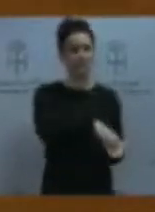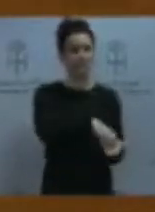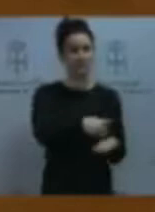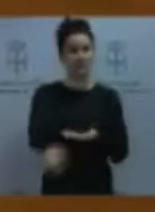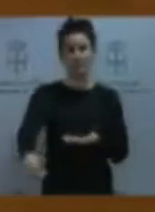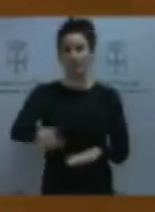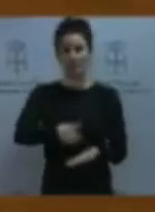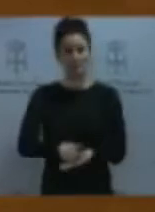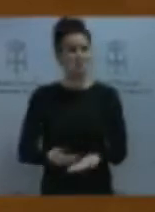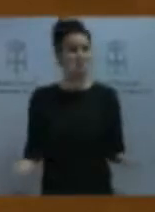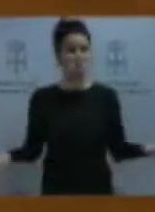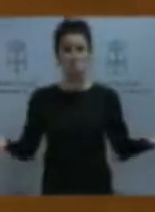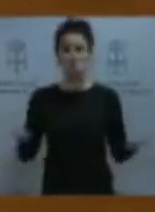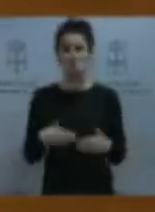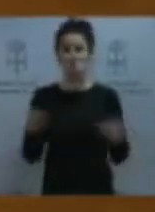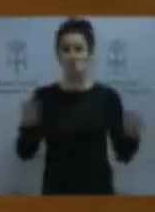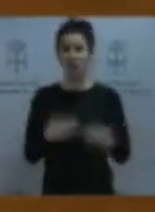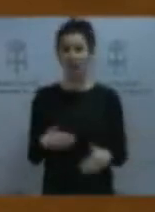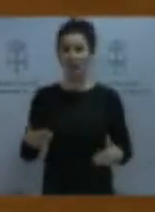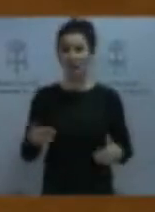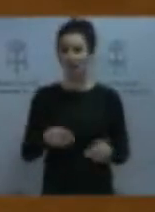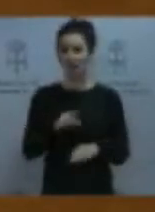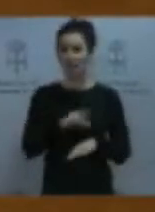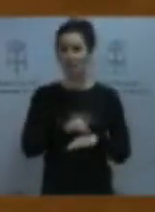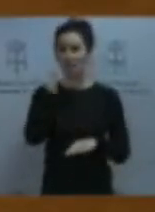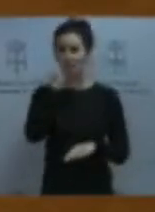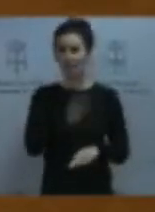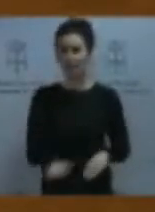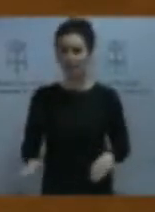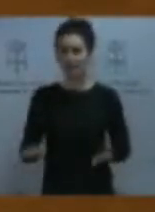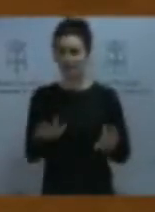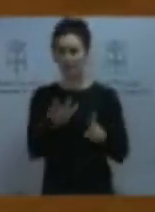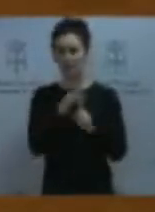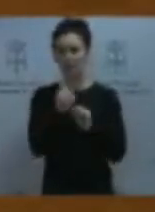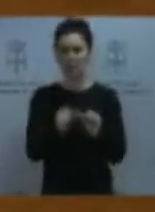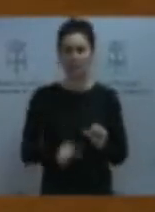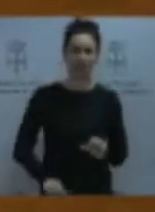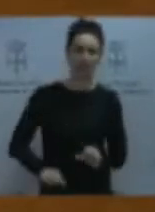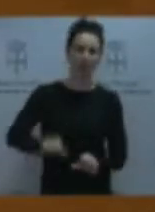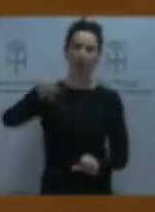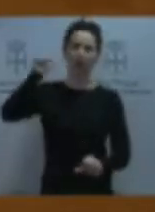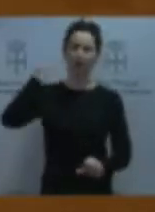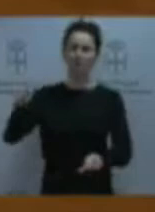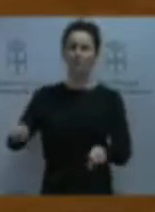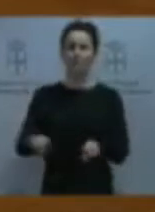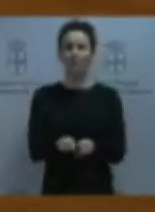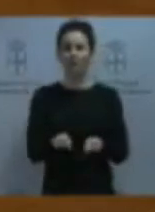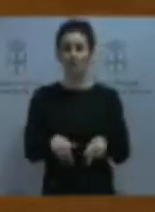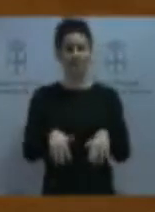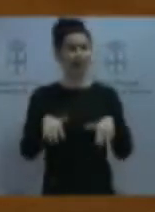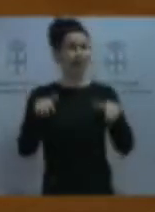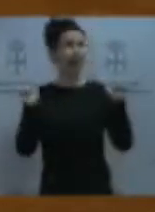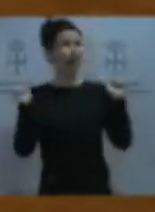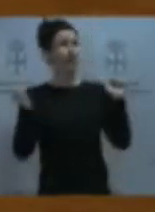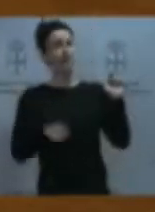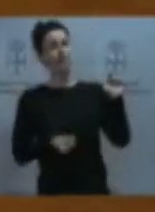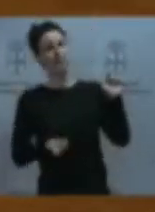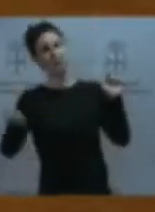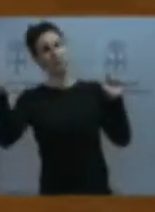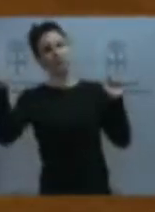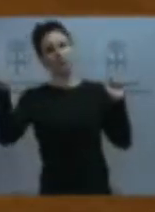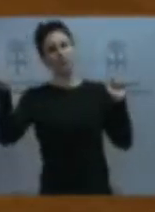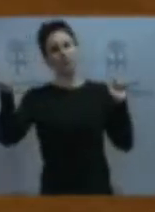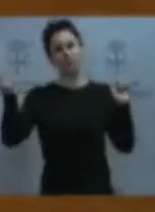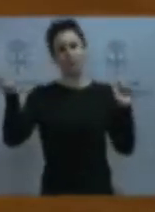pensamos que lo que pasó es que durante mucho tiempo se espantó a los demandantes de empleo. La OPE, como ya se